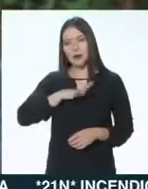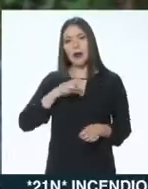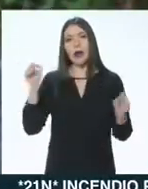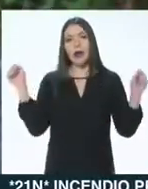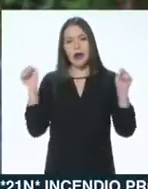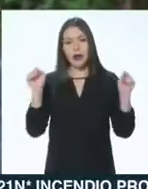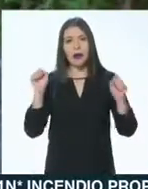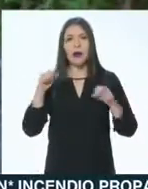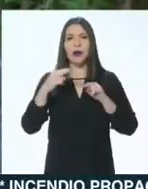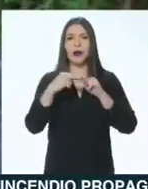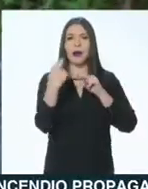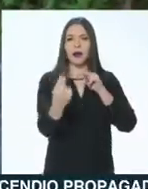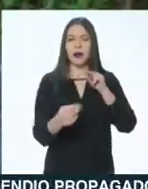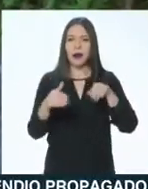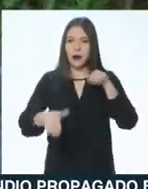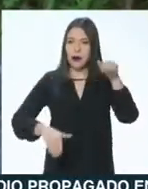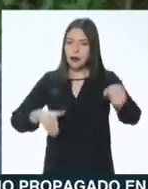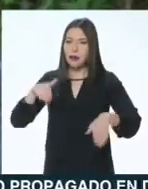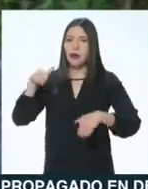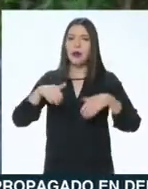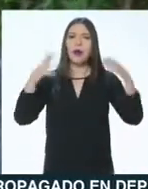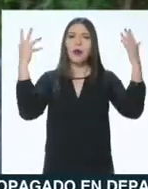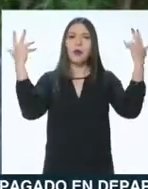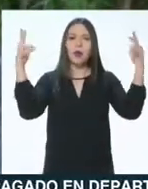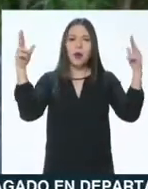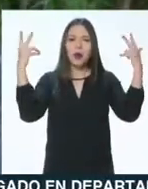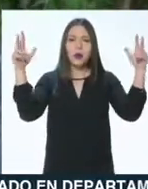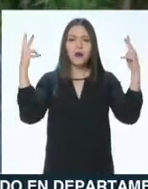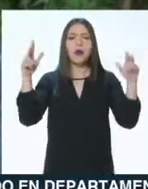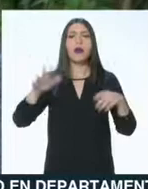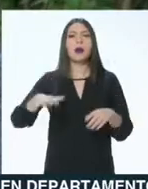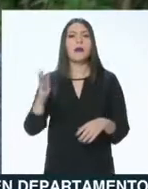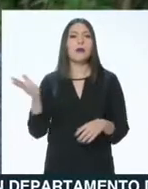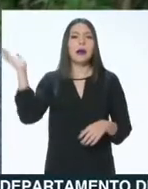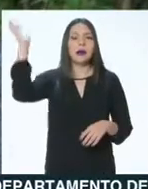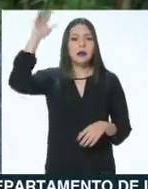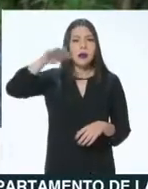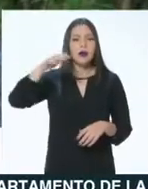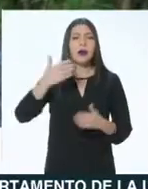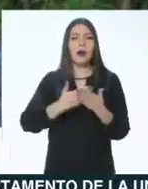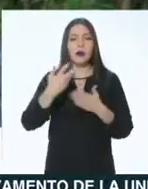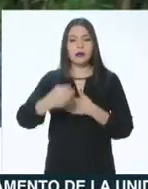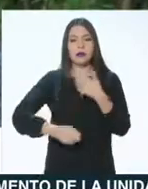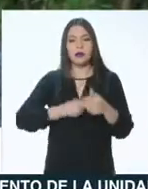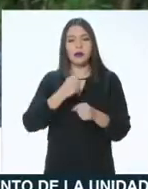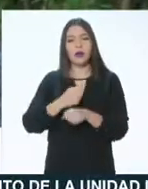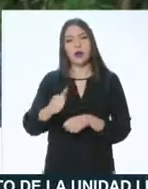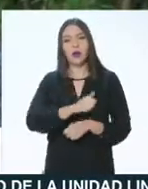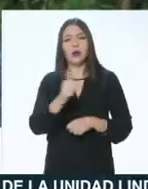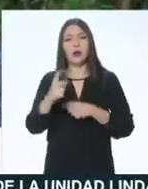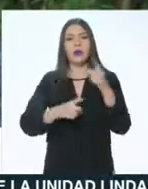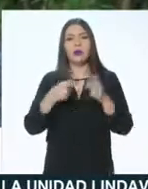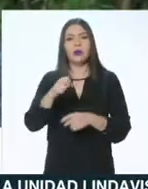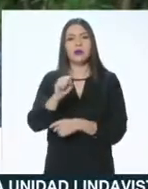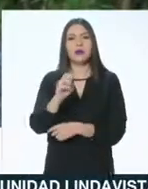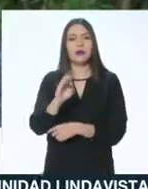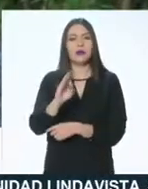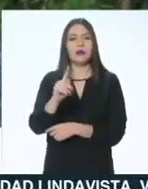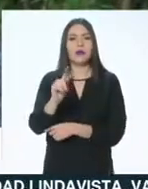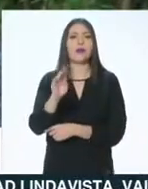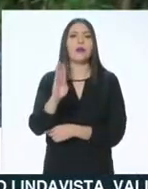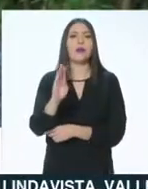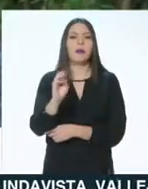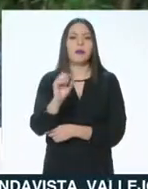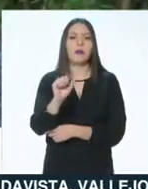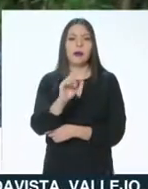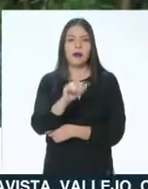natación, voleibol, básquetbol. Este año vamos a tener softball. ¿Qué más tenemos? Atletismo, ya lo dije.